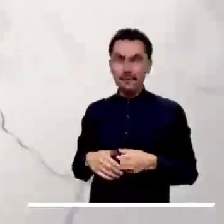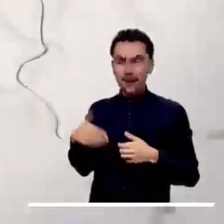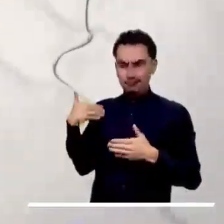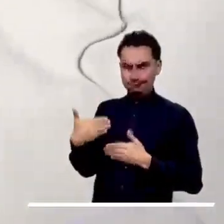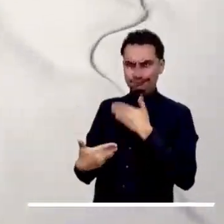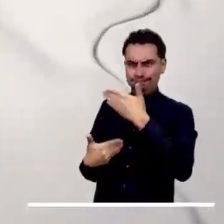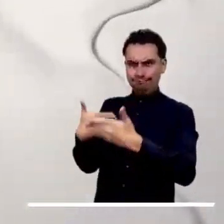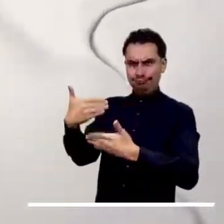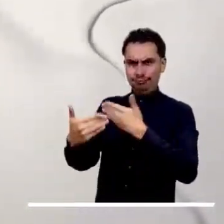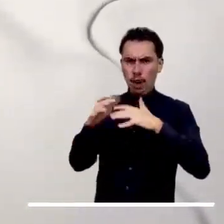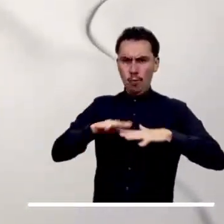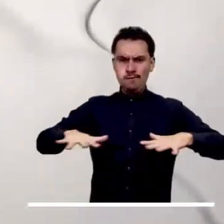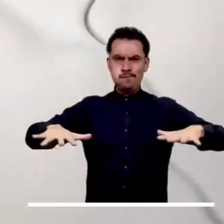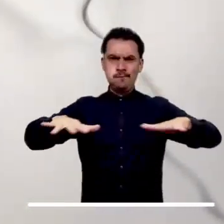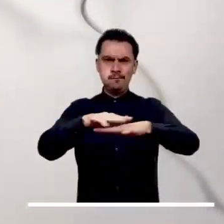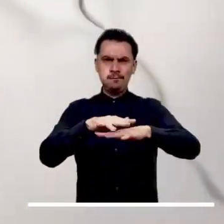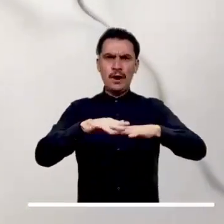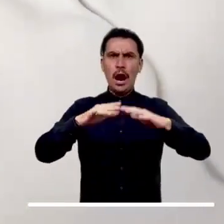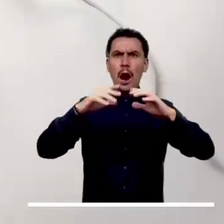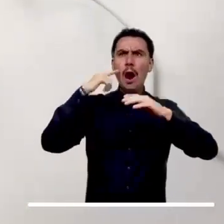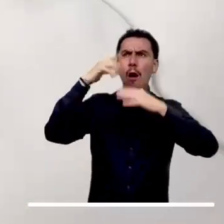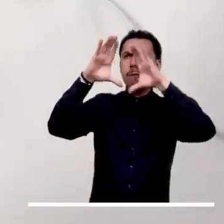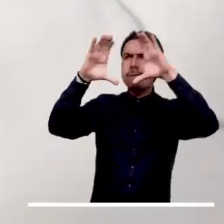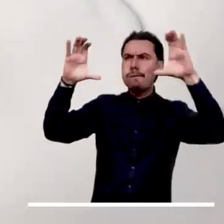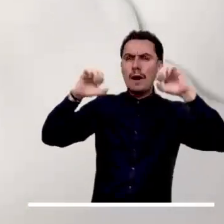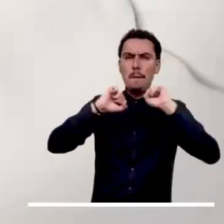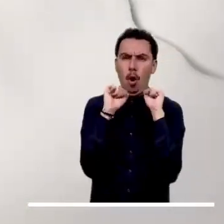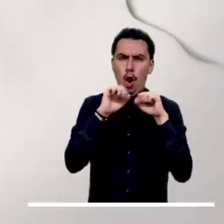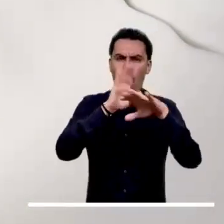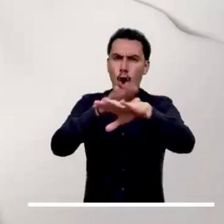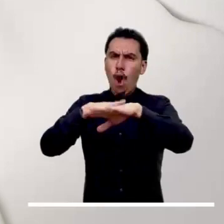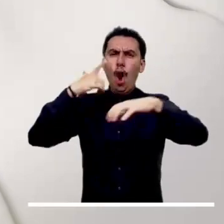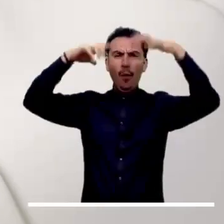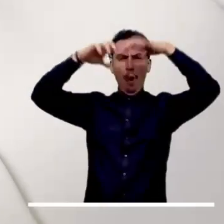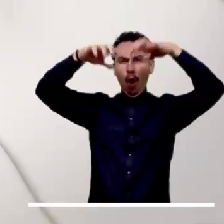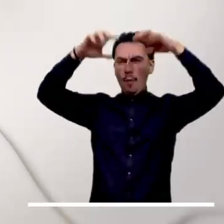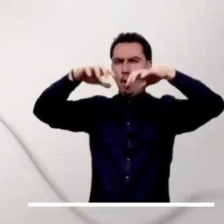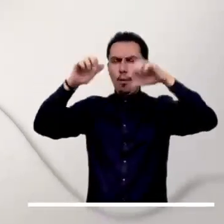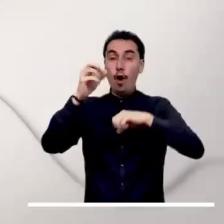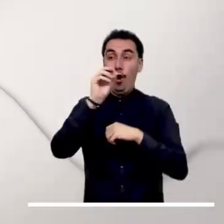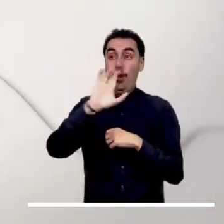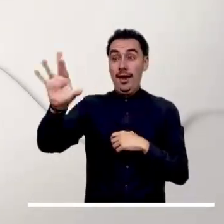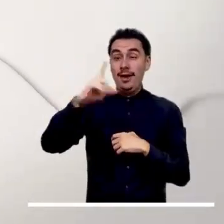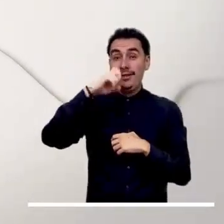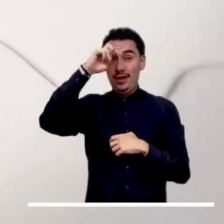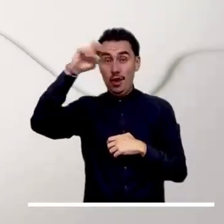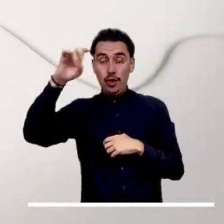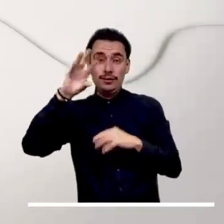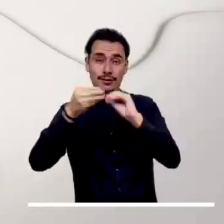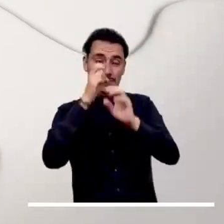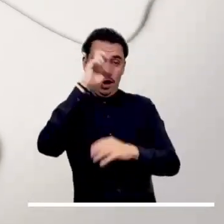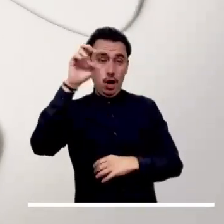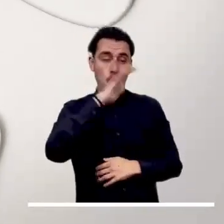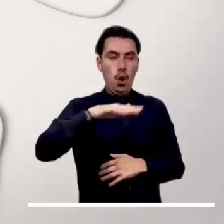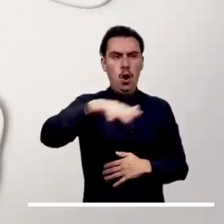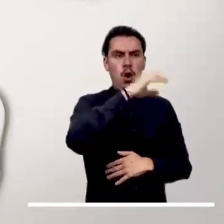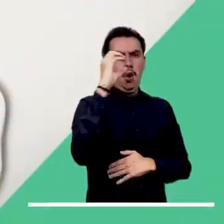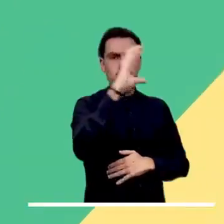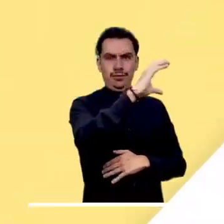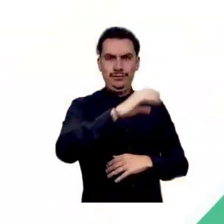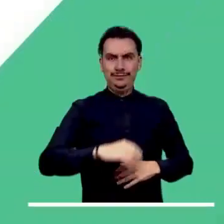con marcada nubosidad y lluvias moderadas sectorizadas al norte, centro oriente y suroccidente de la